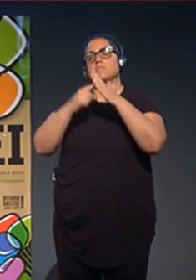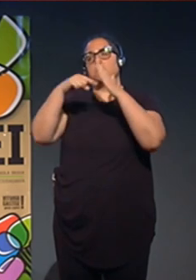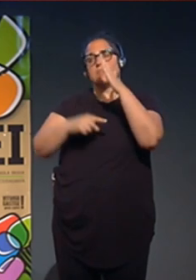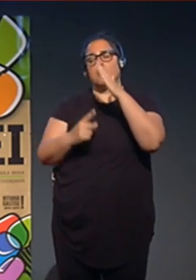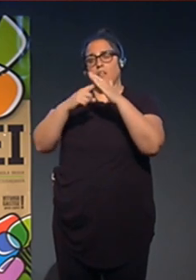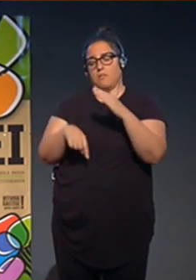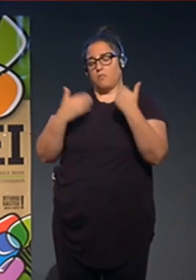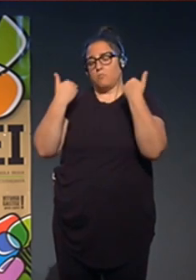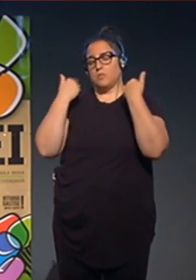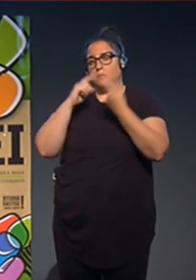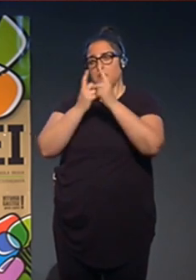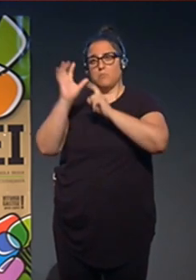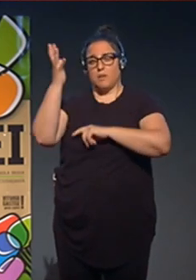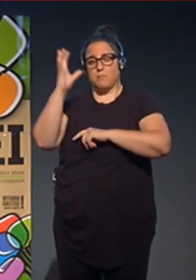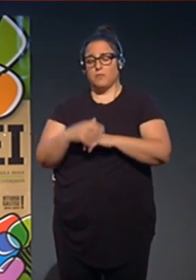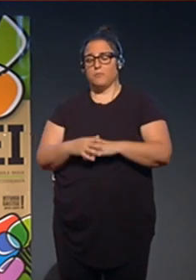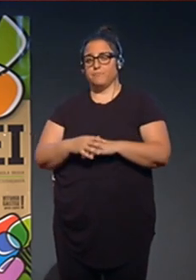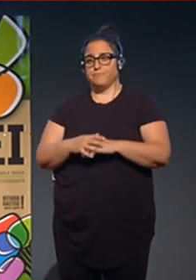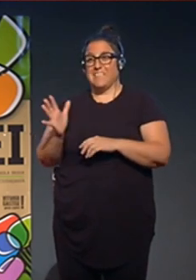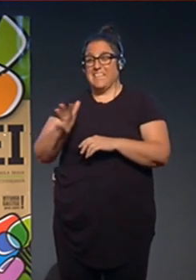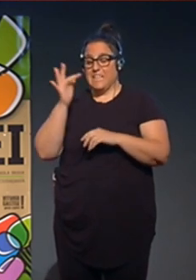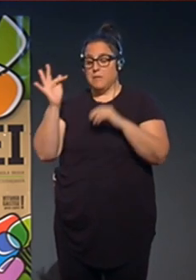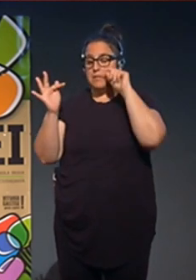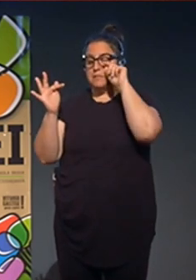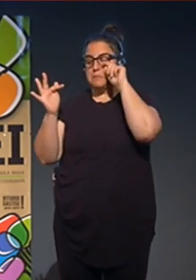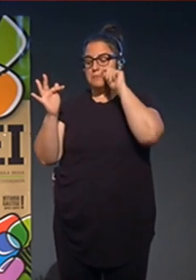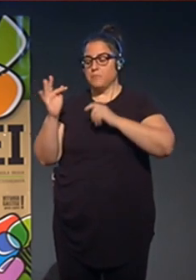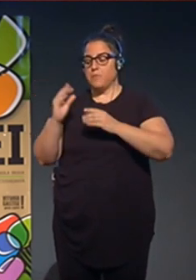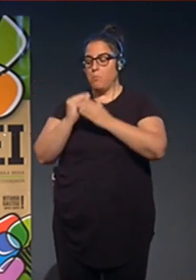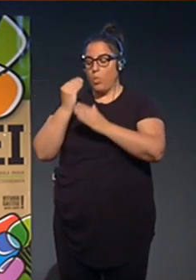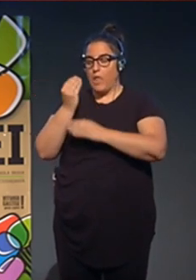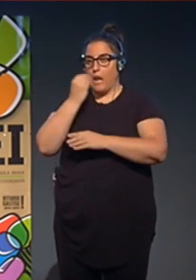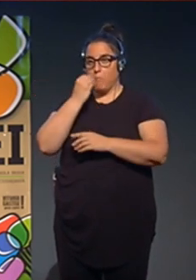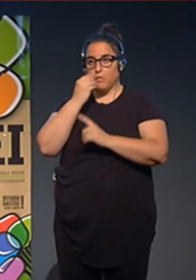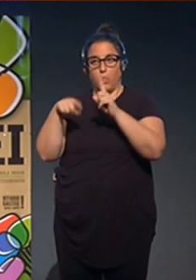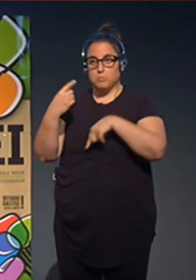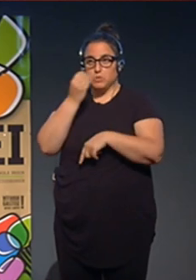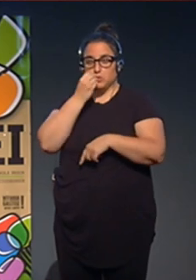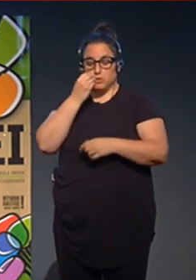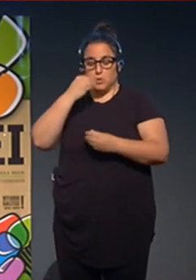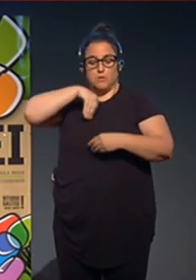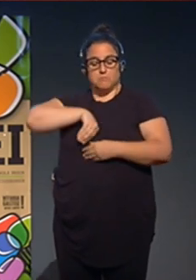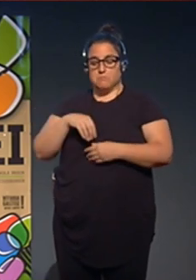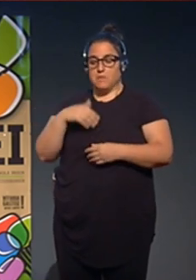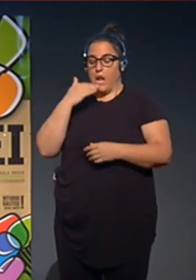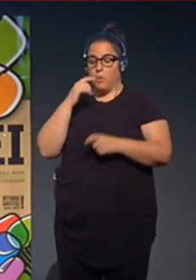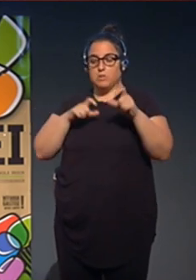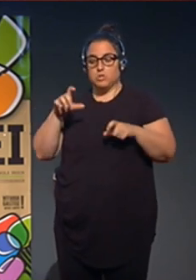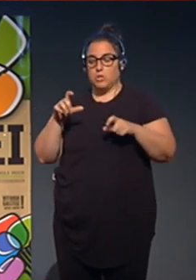hay más para producir los alimentos que no se van a comer nadie estamos utilizando